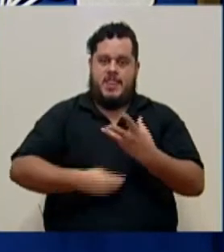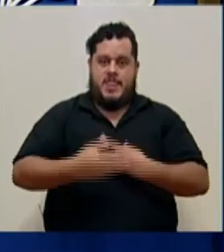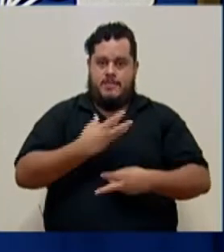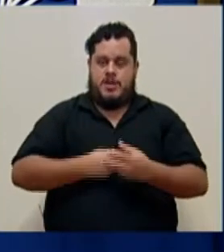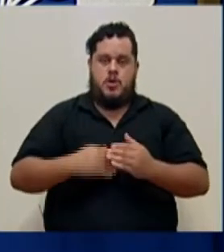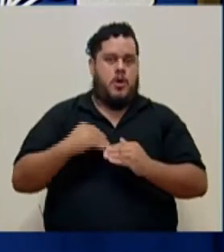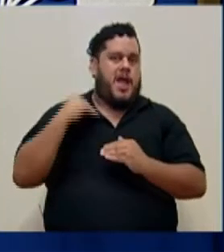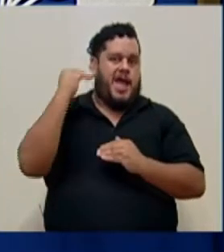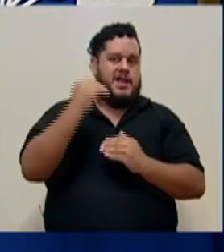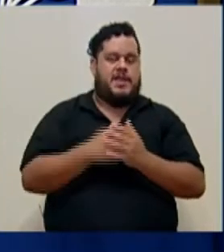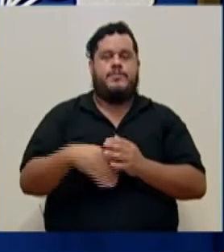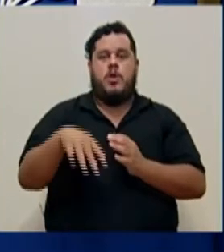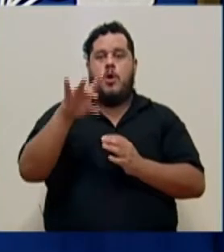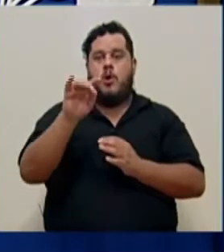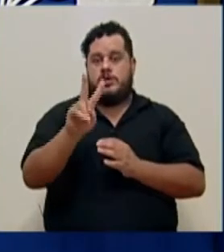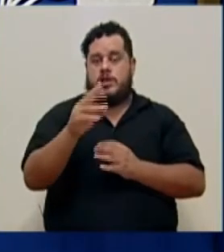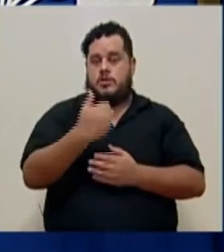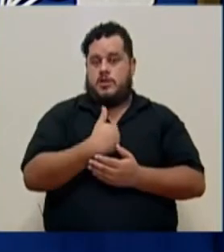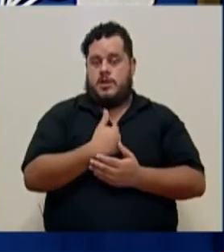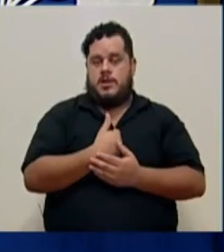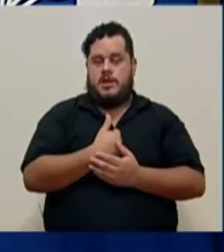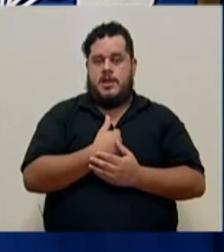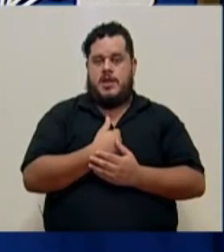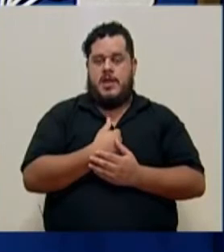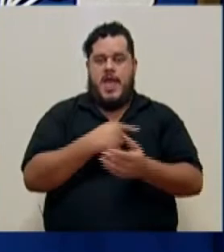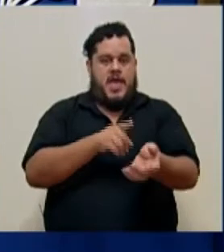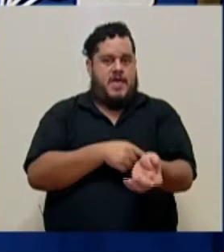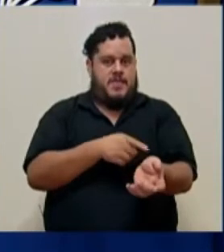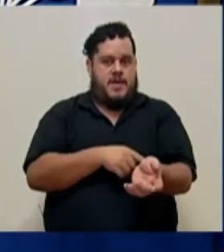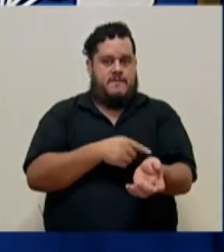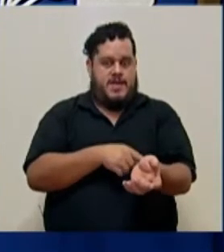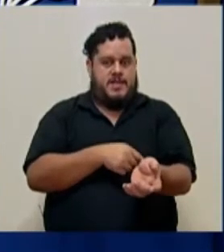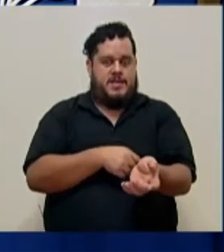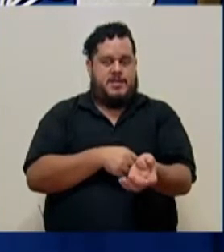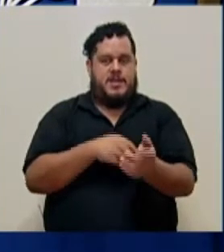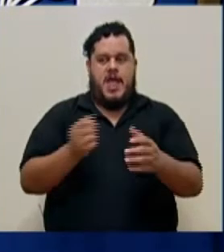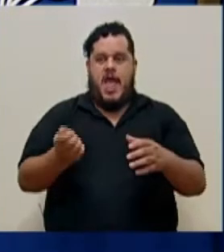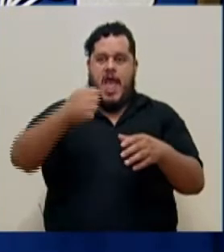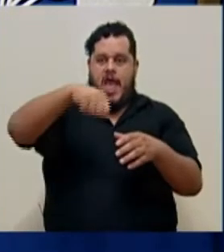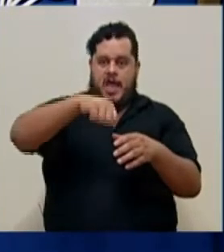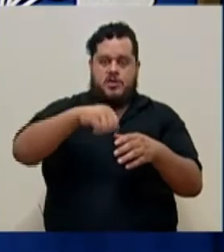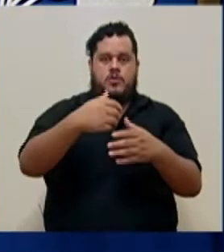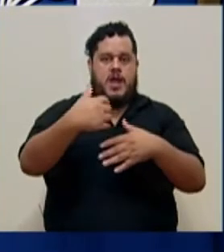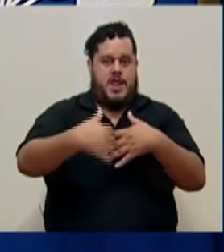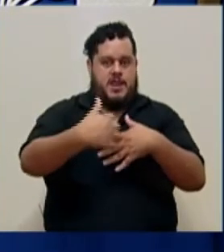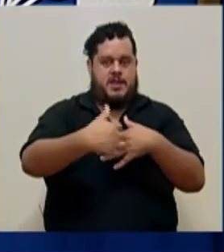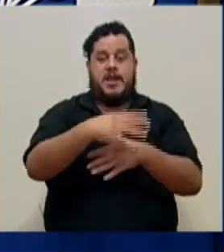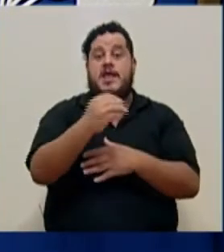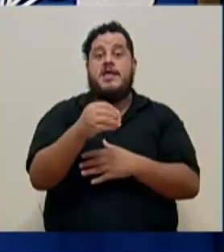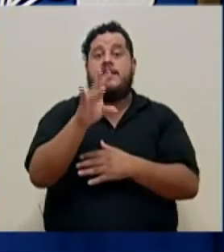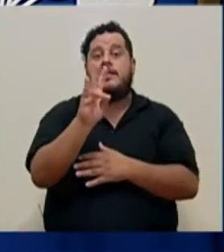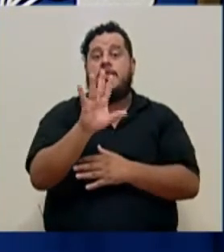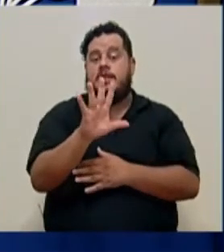alta. 82 tenían diabetes mellitus, o sea, azúcar en la sangre. Y